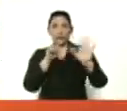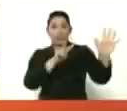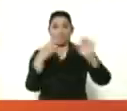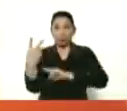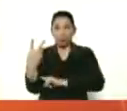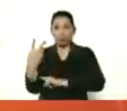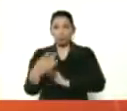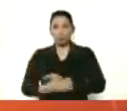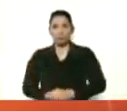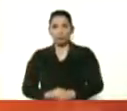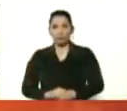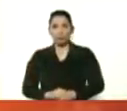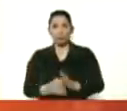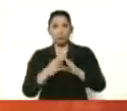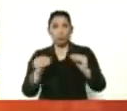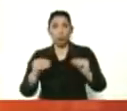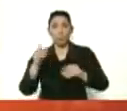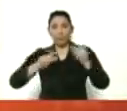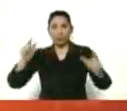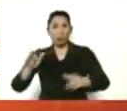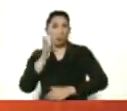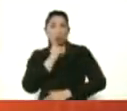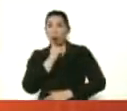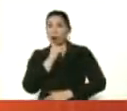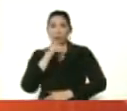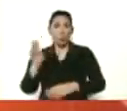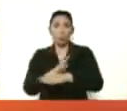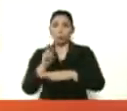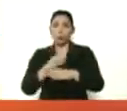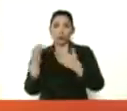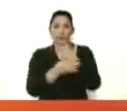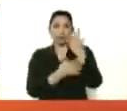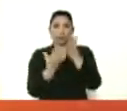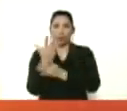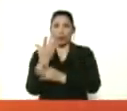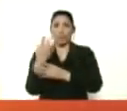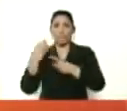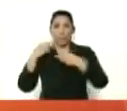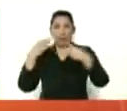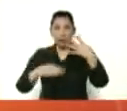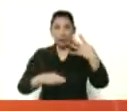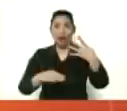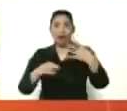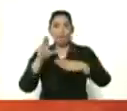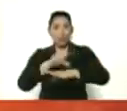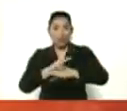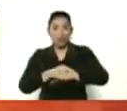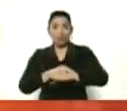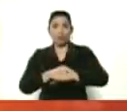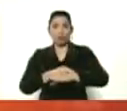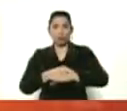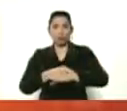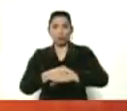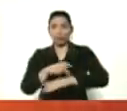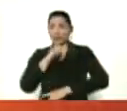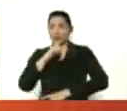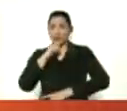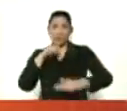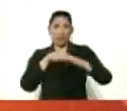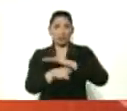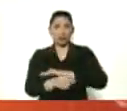Claro, no todo el mundo tiene acceso a guantes, porque son materiales médicos, ¿verdad, Jorge? Así es. Difícil acceso. Así